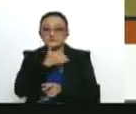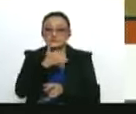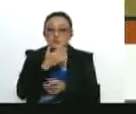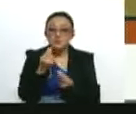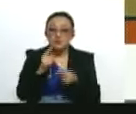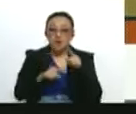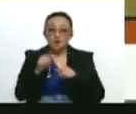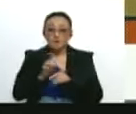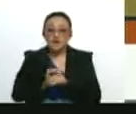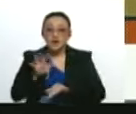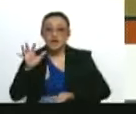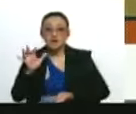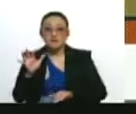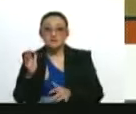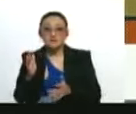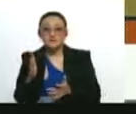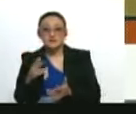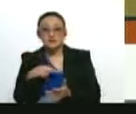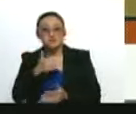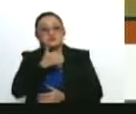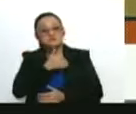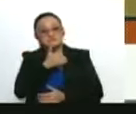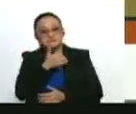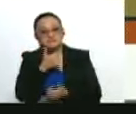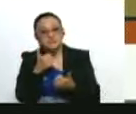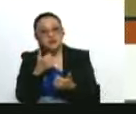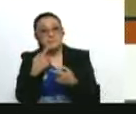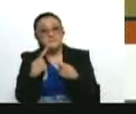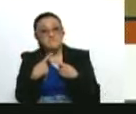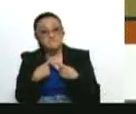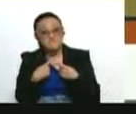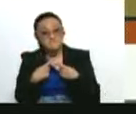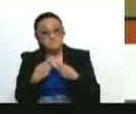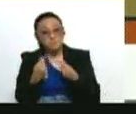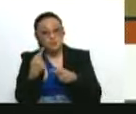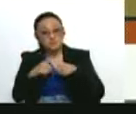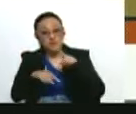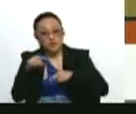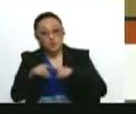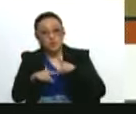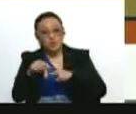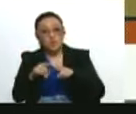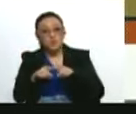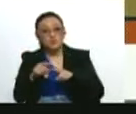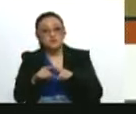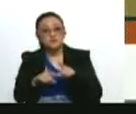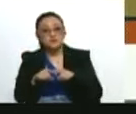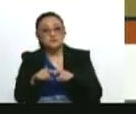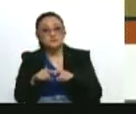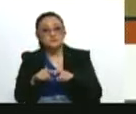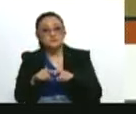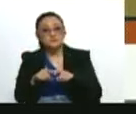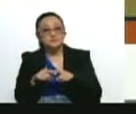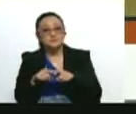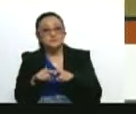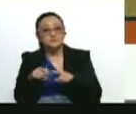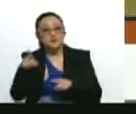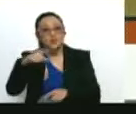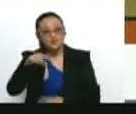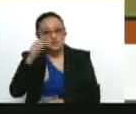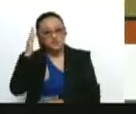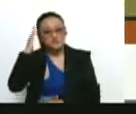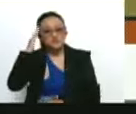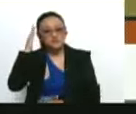graves y hemos salido airosos. Pero muchas de estas cosas, compañeros, compañeras, ustedes lo